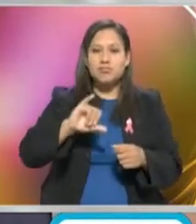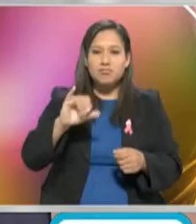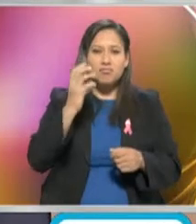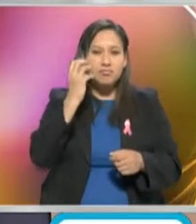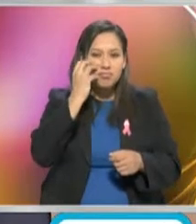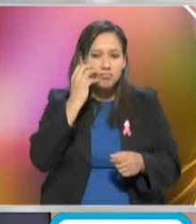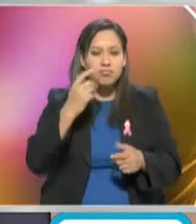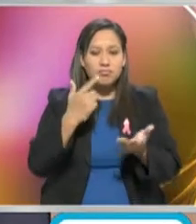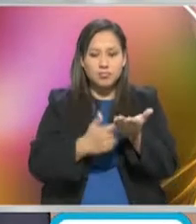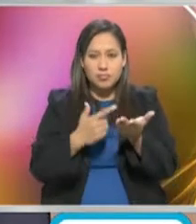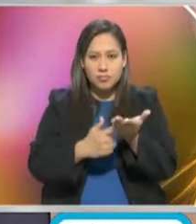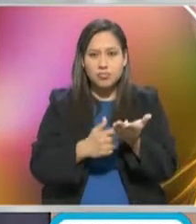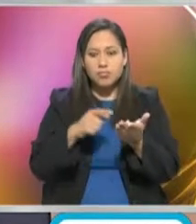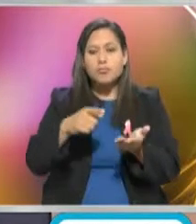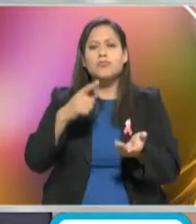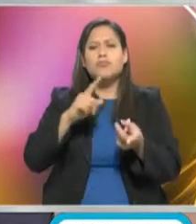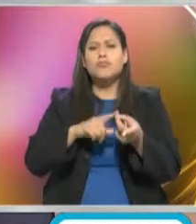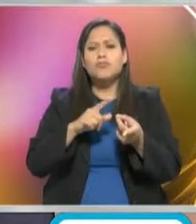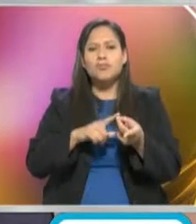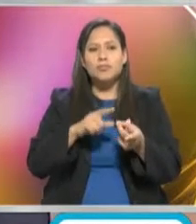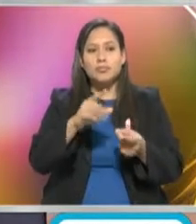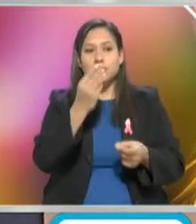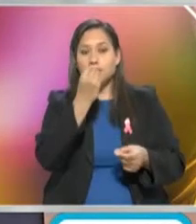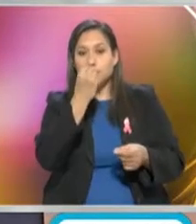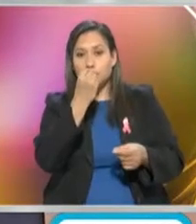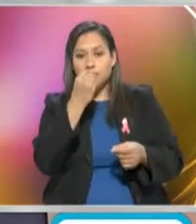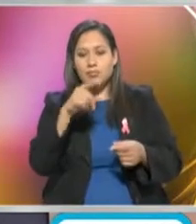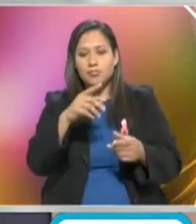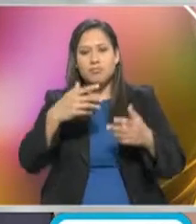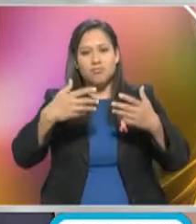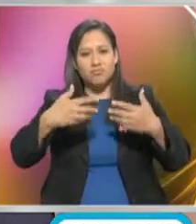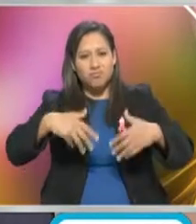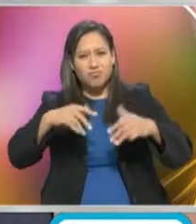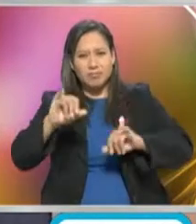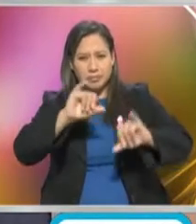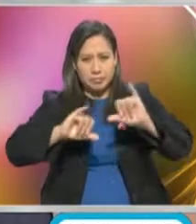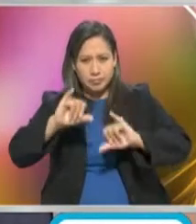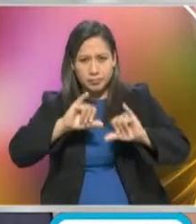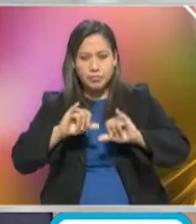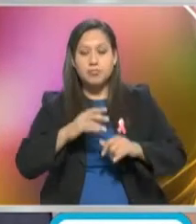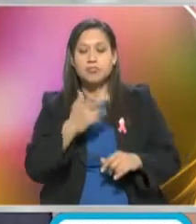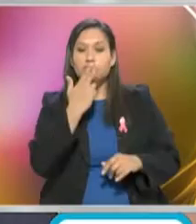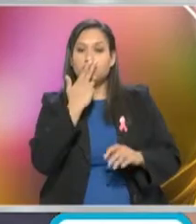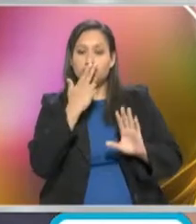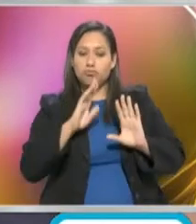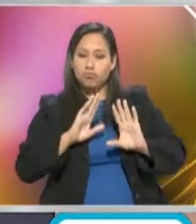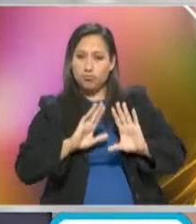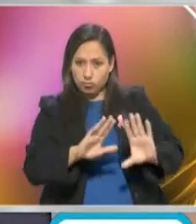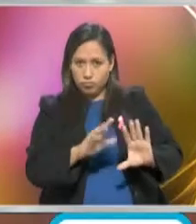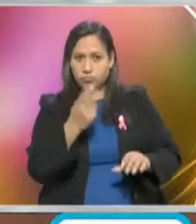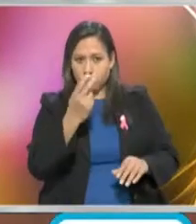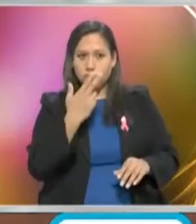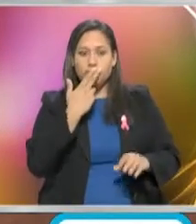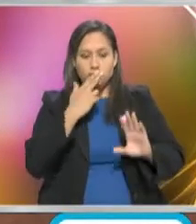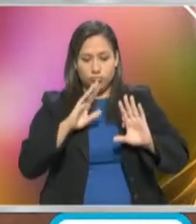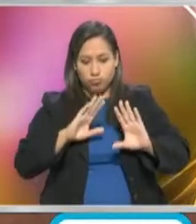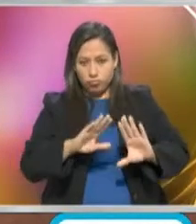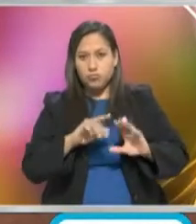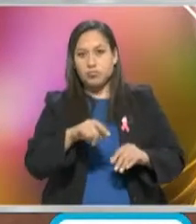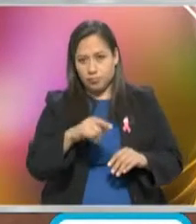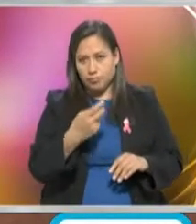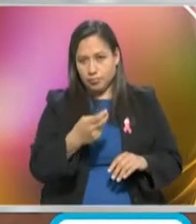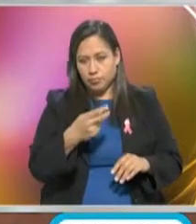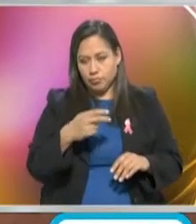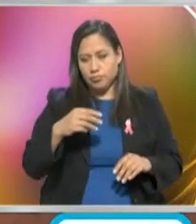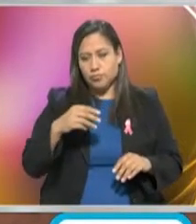trans que encontramos básicamente en la comida procesada, ¿sí? Con conservadores, ¿no? También. Los conservadores tendrán algo